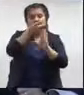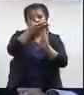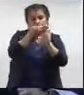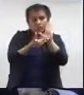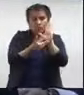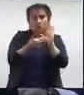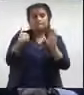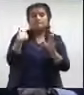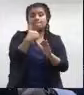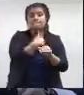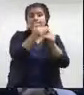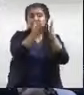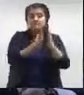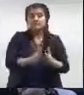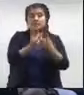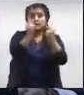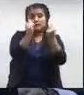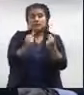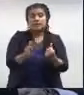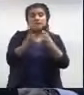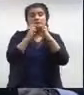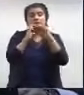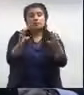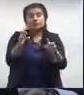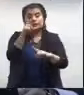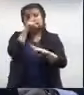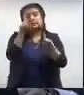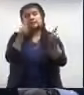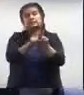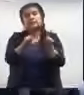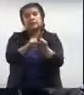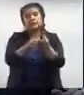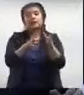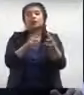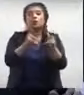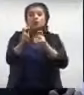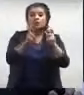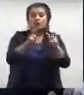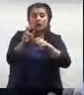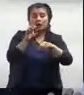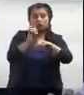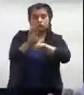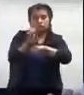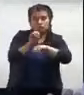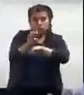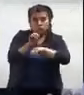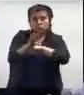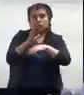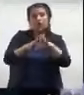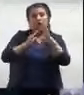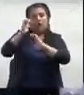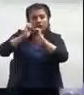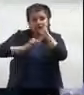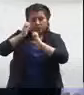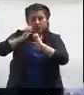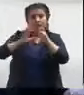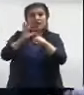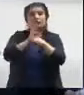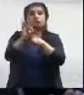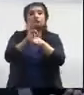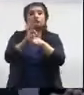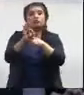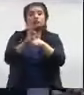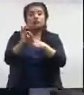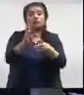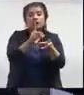el Ministro de Finanzas Públicas, así como el dirigir, supervisar y evaluar las funciones de